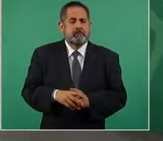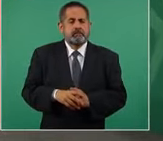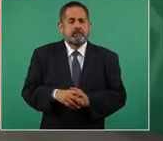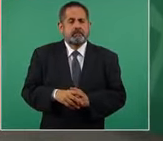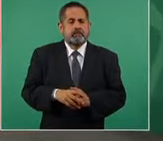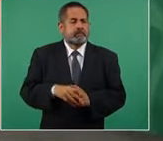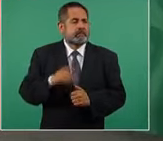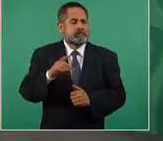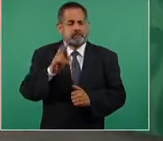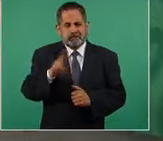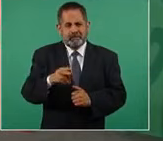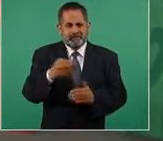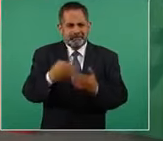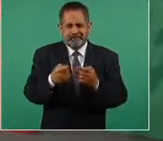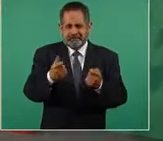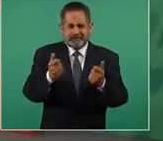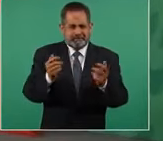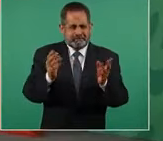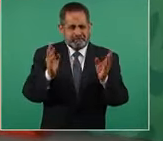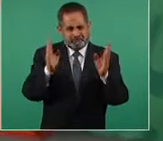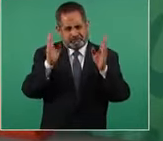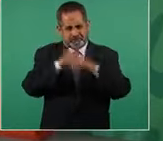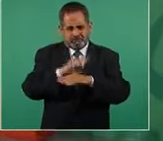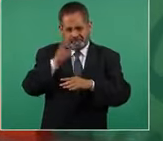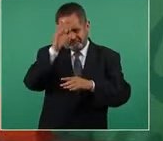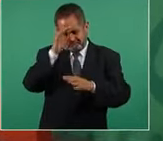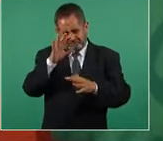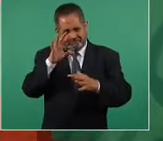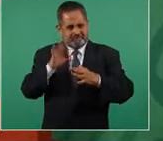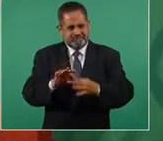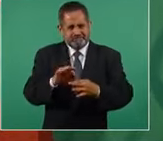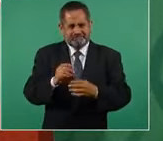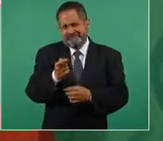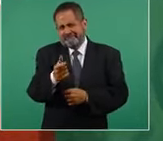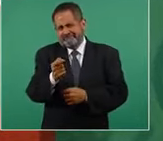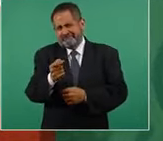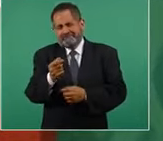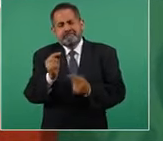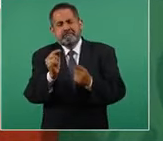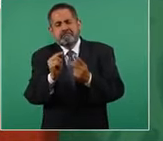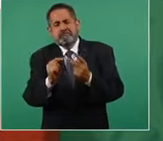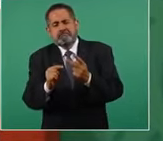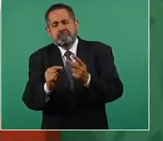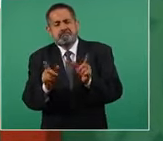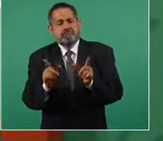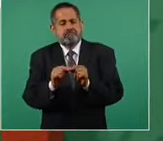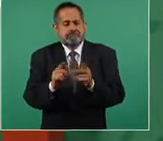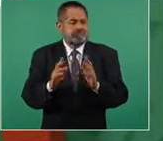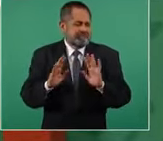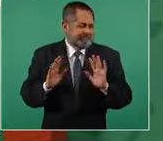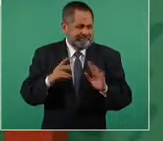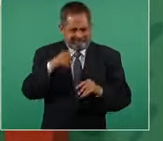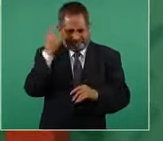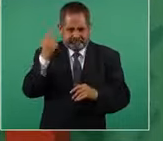es muy poco lo que falta para llegar a un acuerdo, y no se resuelve